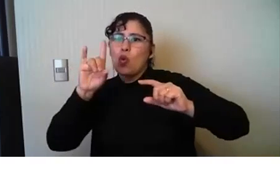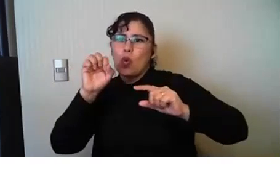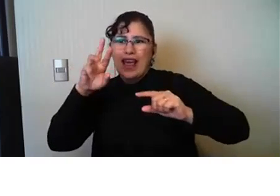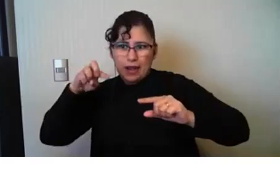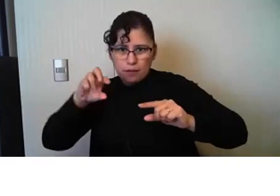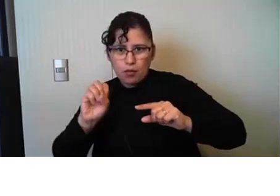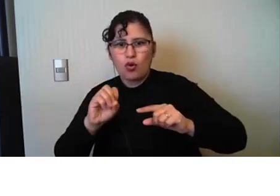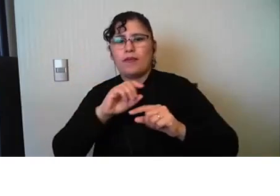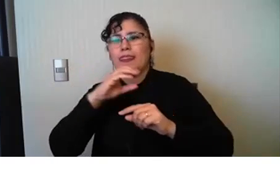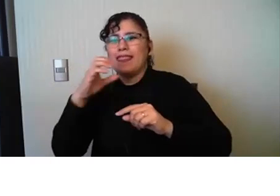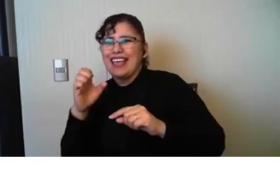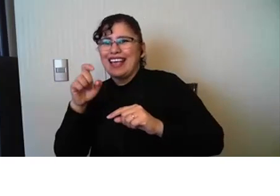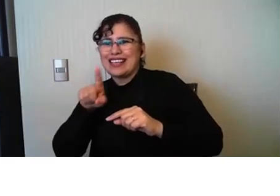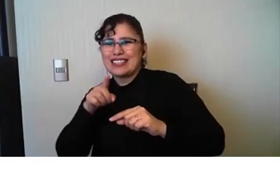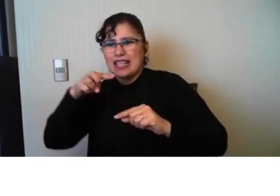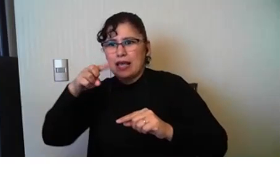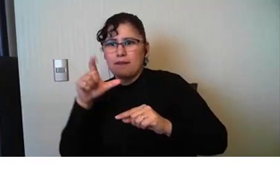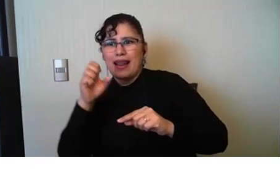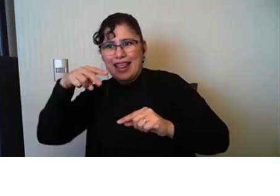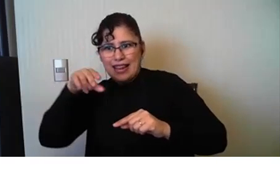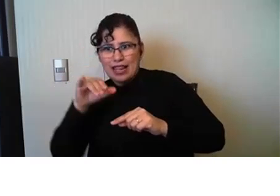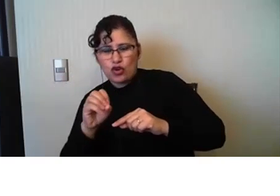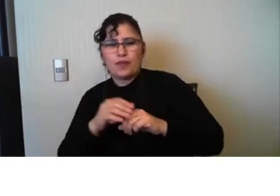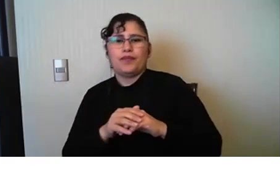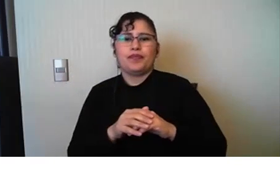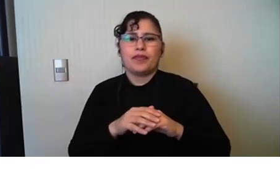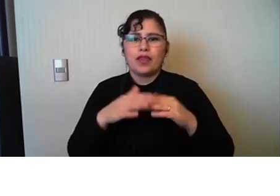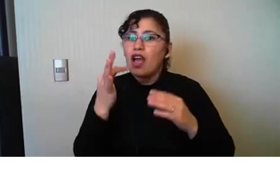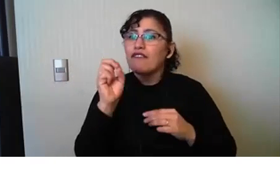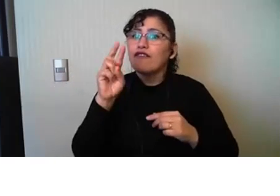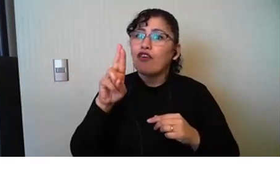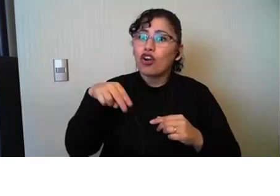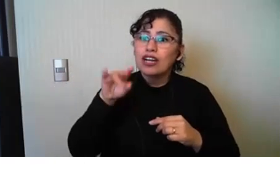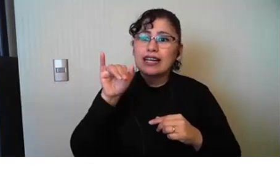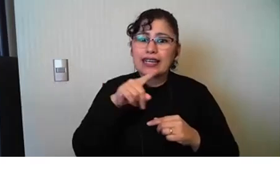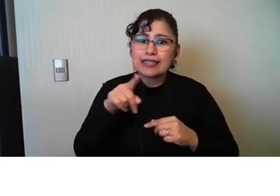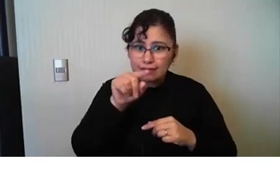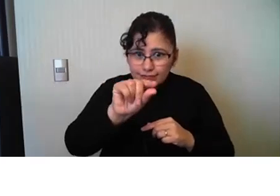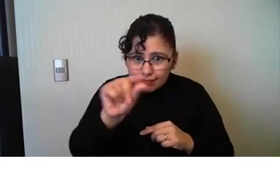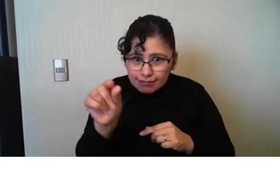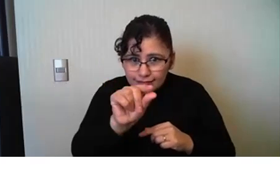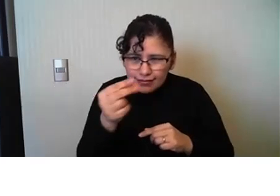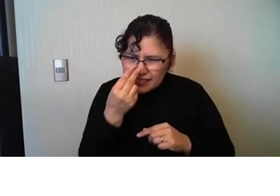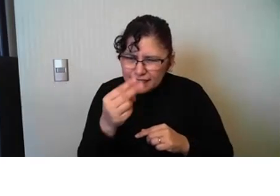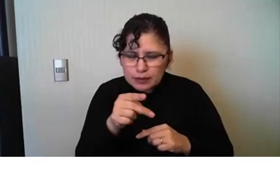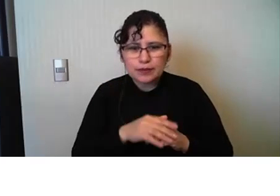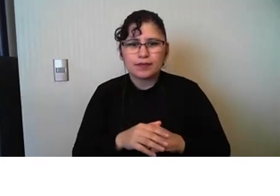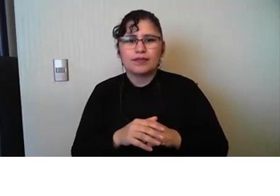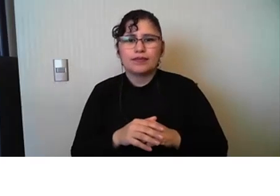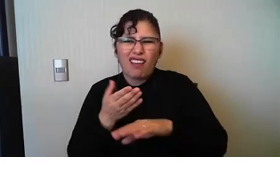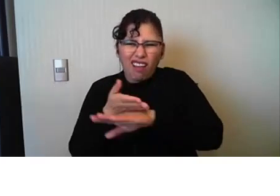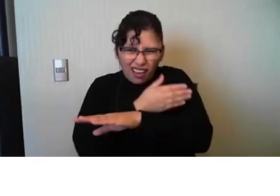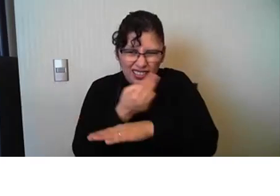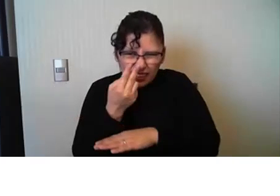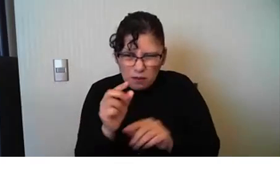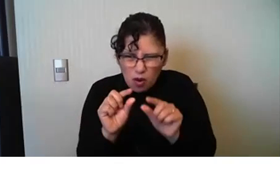calloso. Fornix, nosotros vemos parte del fornix. En las clases anteriores vimos que era un poquito más grande que esto, que aquí llegaba